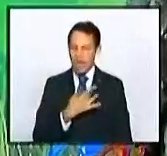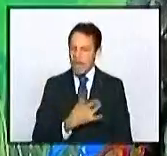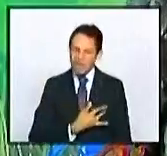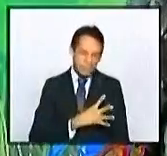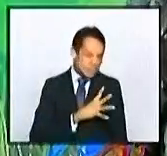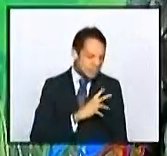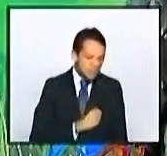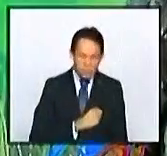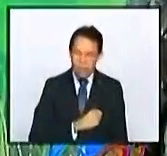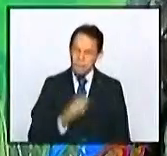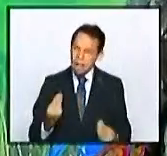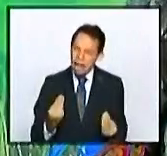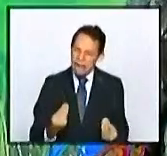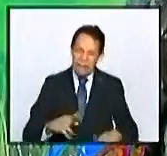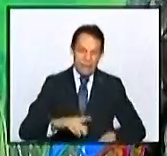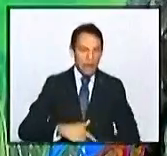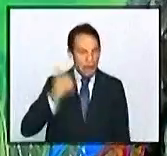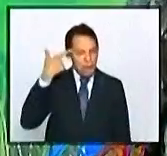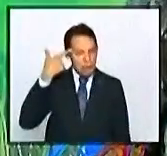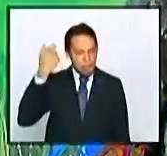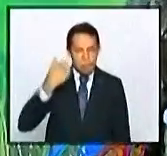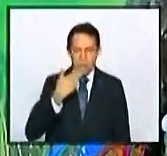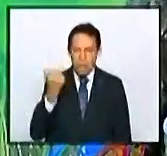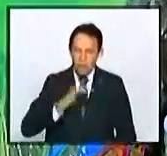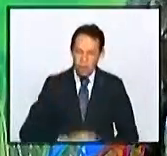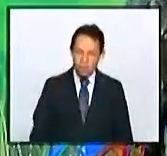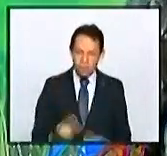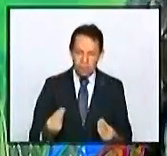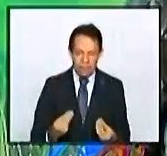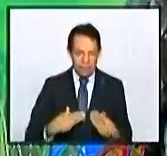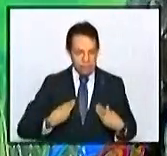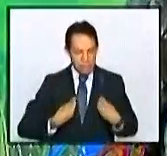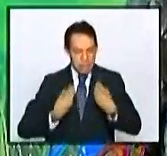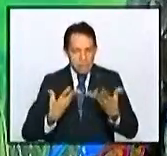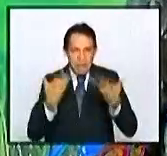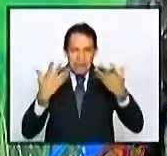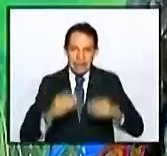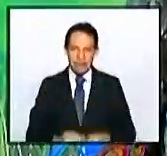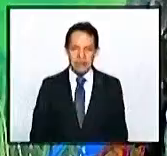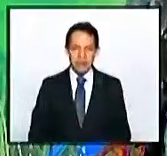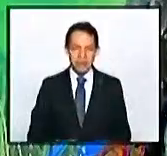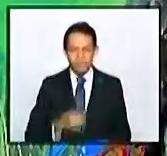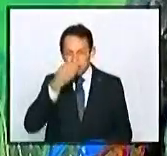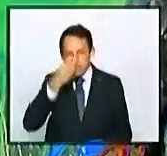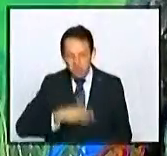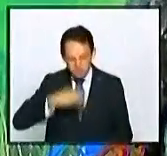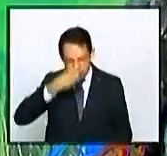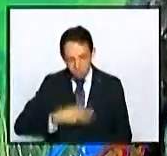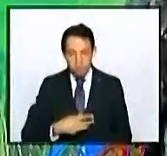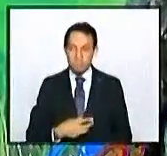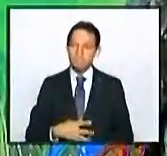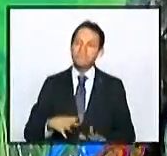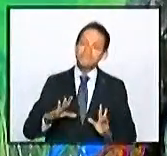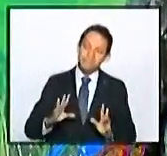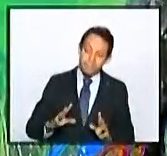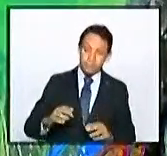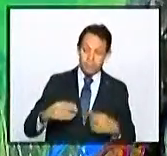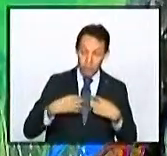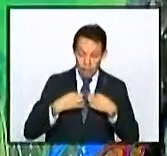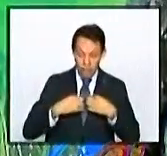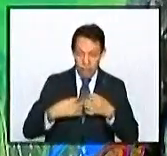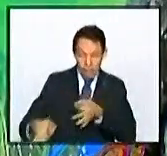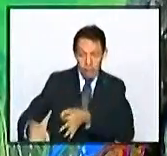vida, yo me quiero suicidar, ya no quiero vivir más, yo les digo, qué bueno que ustedes pudieran tener